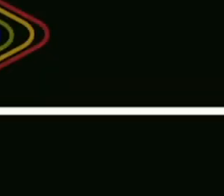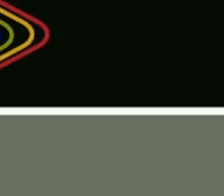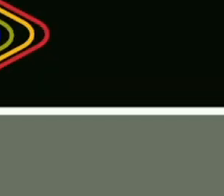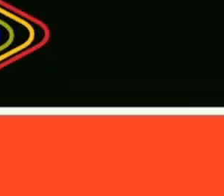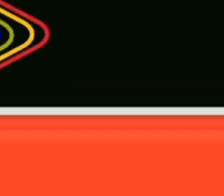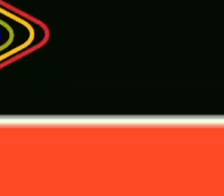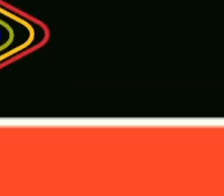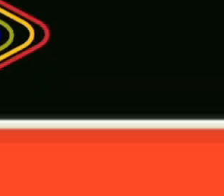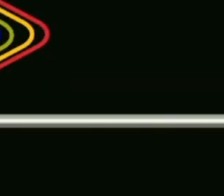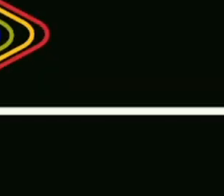¡Gracias!